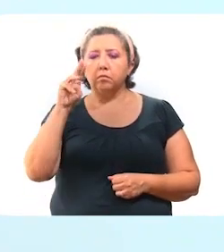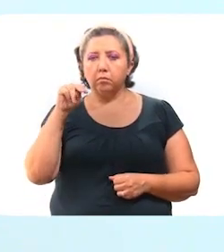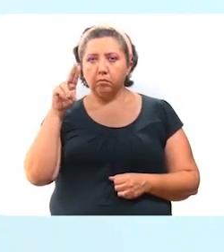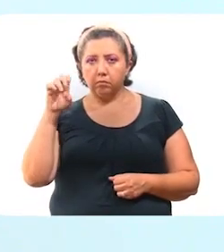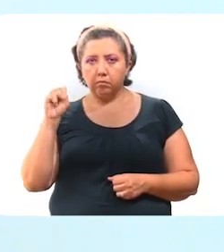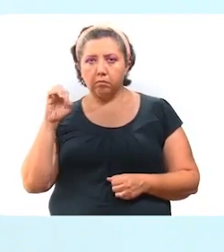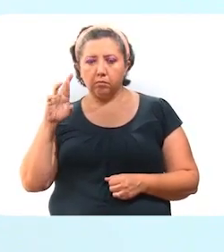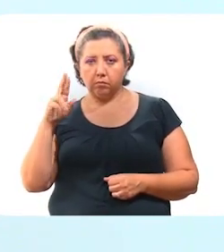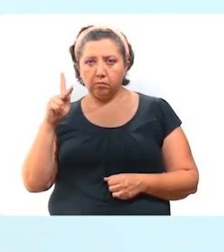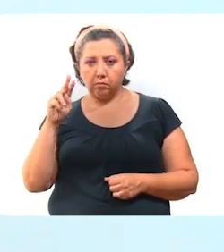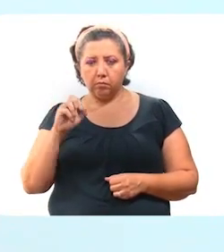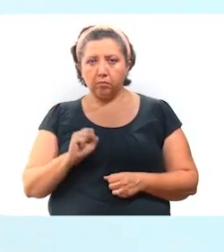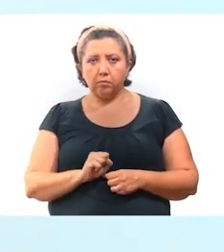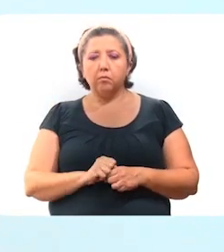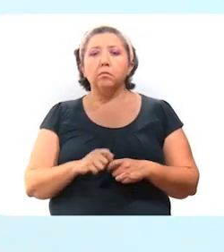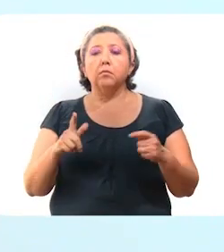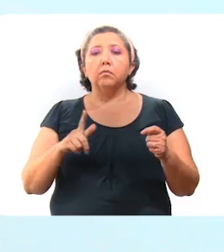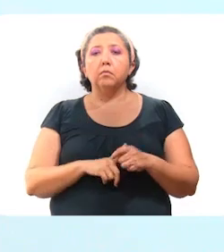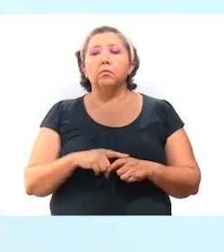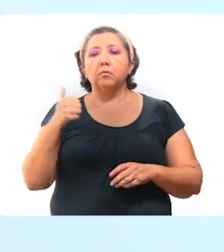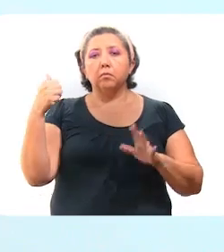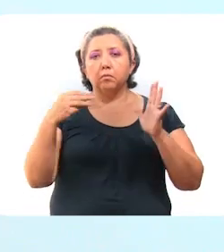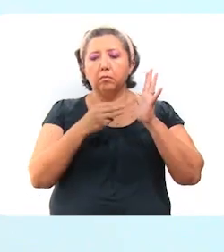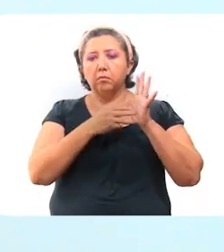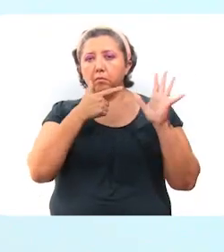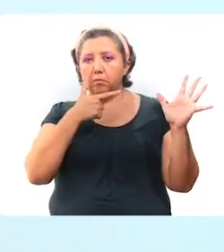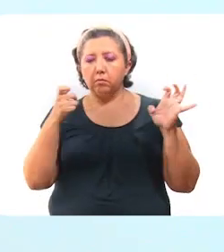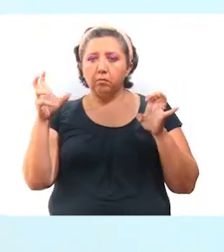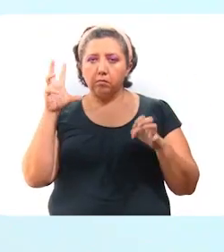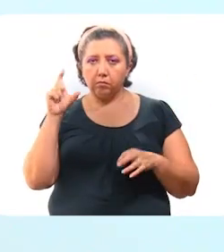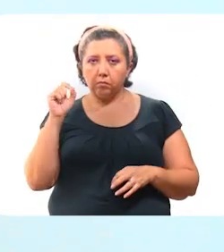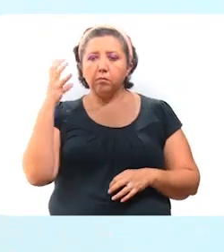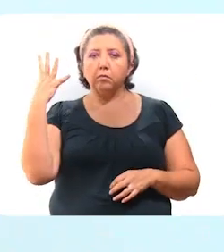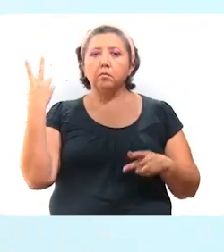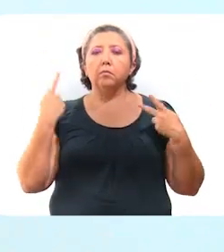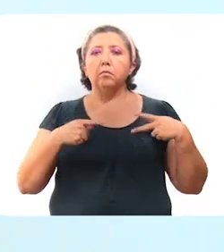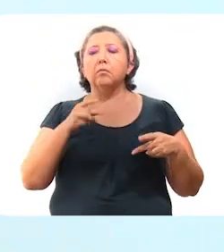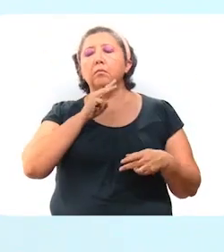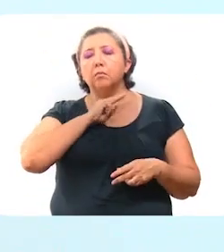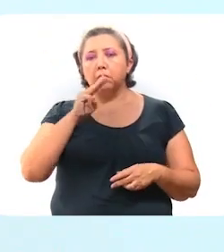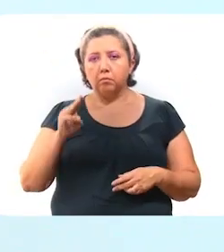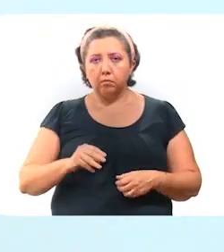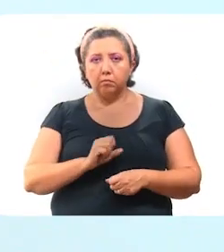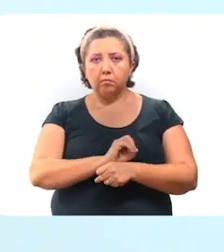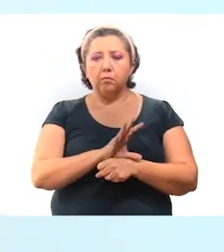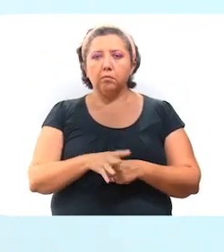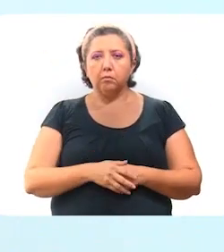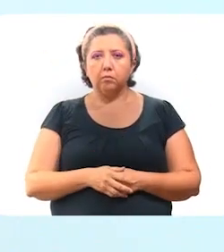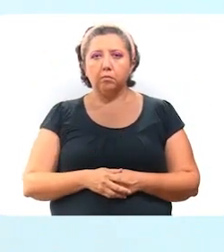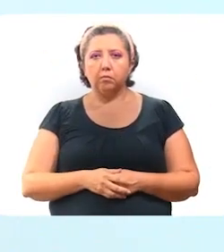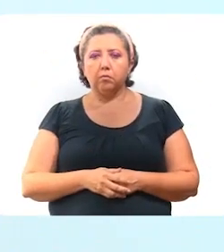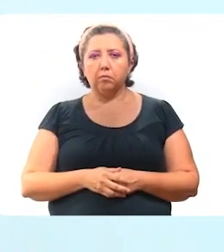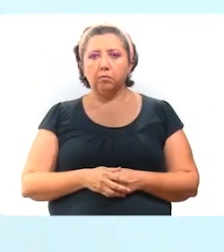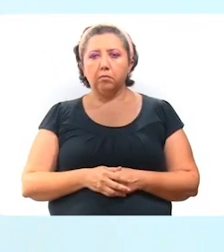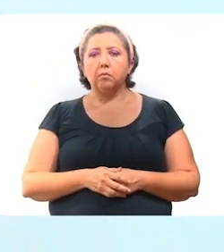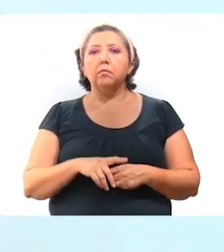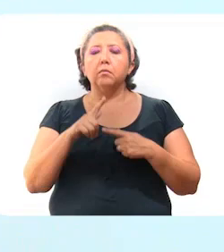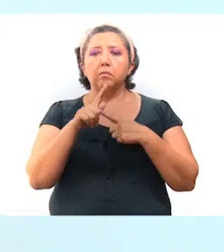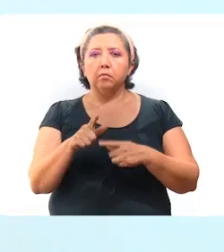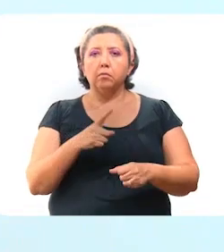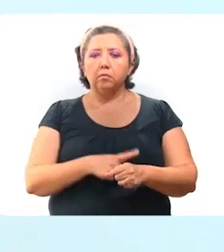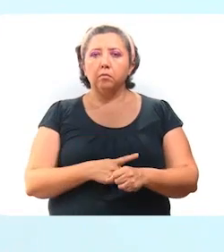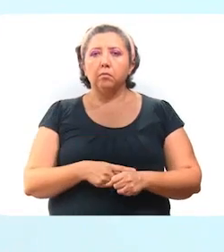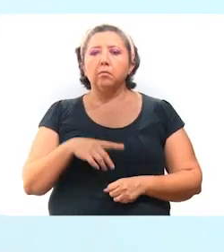inmunosupresión. En total, son 6.724 las personas fallecidas a causa del coronavirus. De los